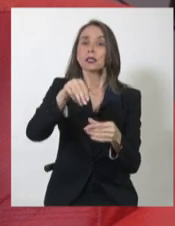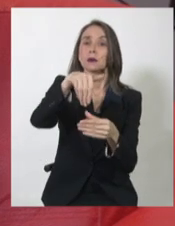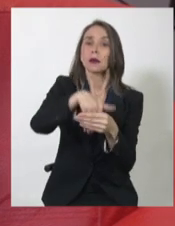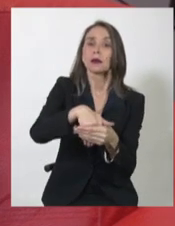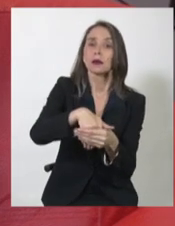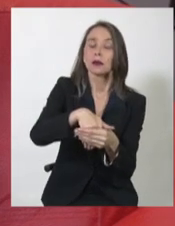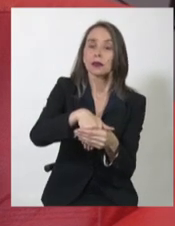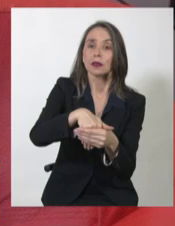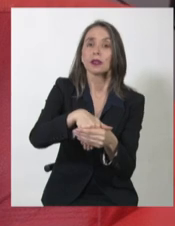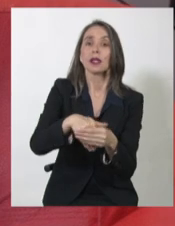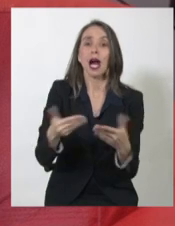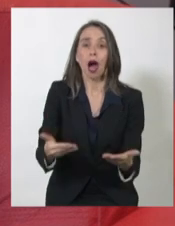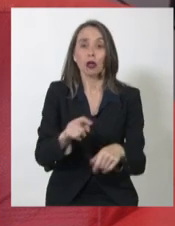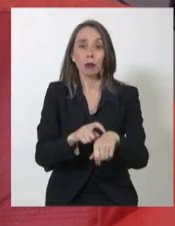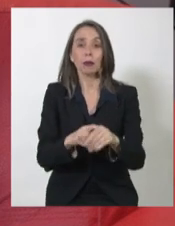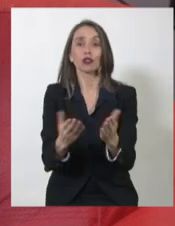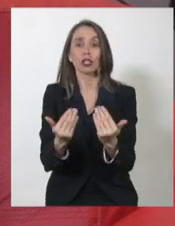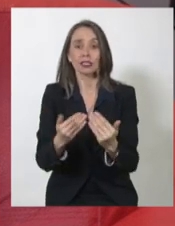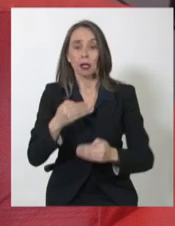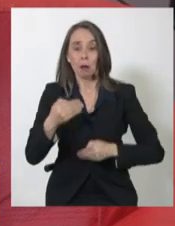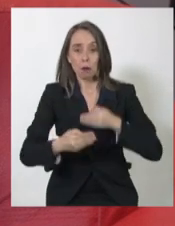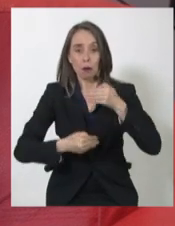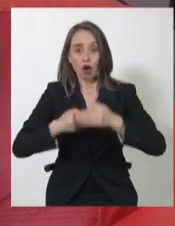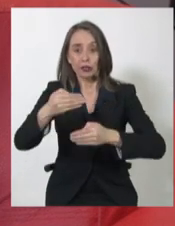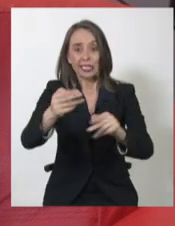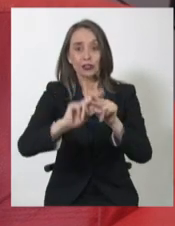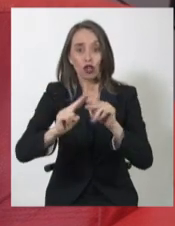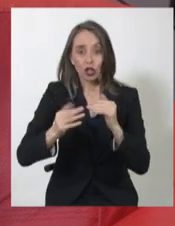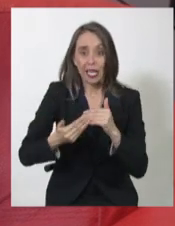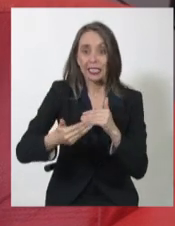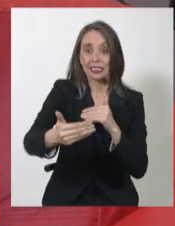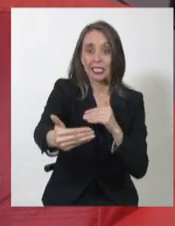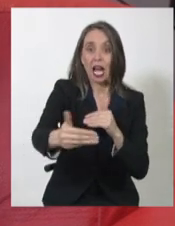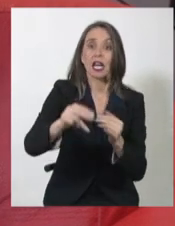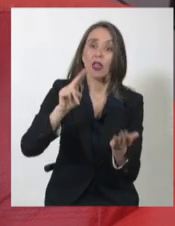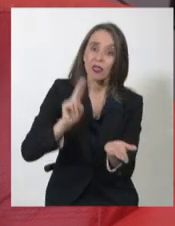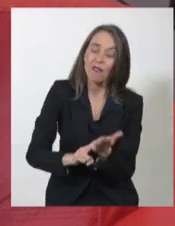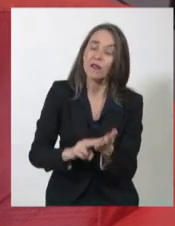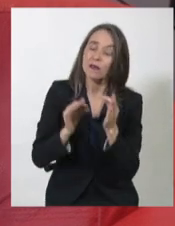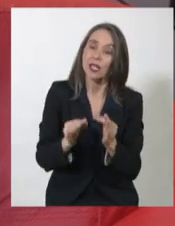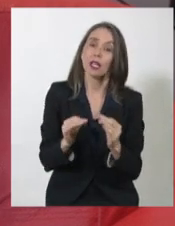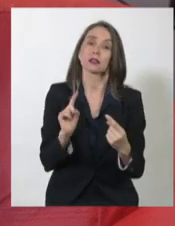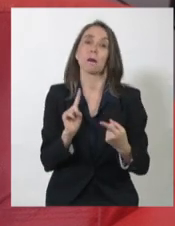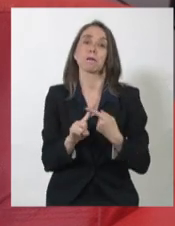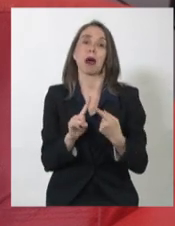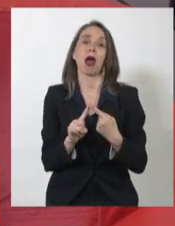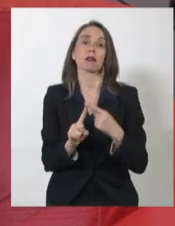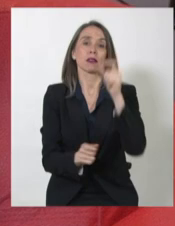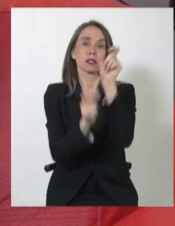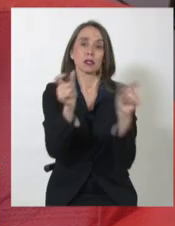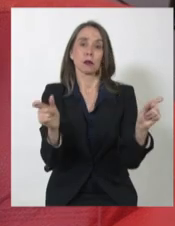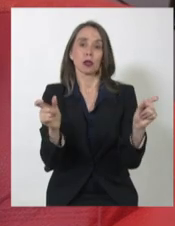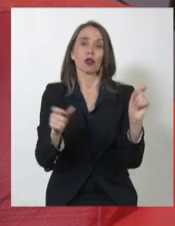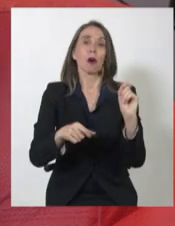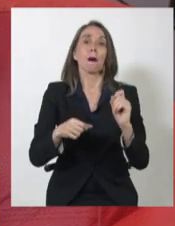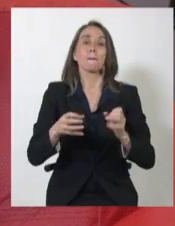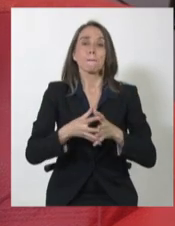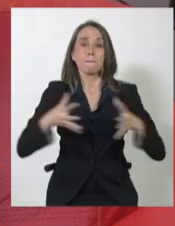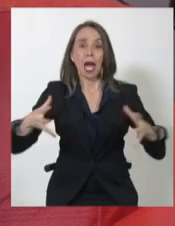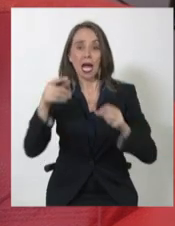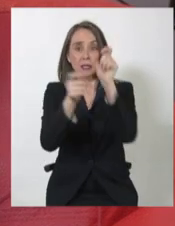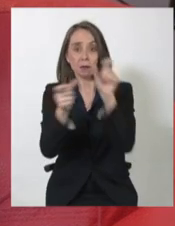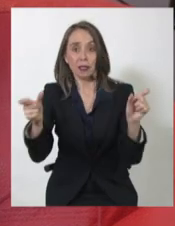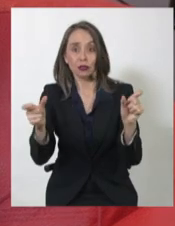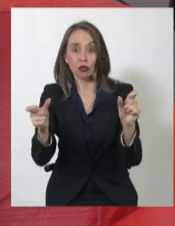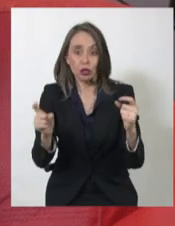en este momento necesitamos un proceso realmente participativo, en el que intervenga la mayor cantidad de